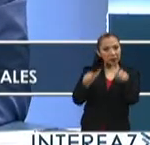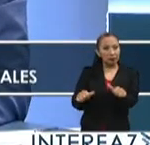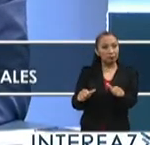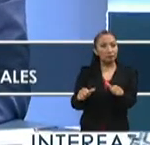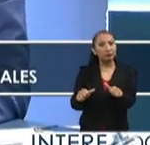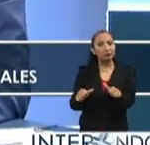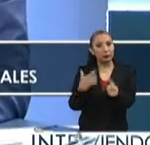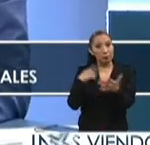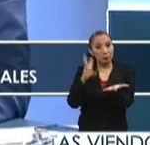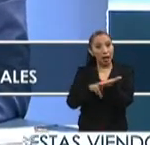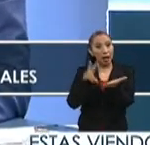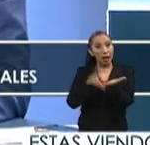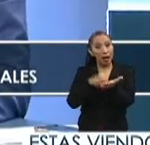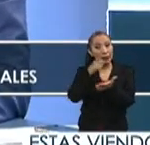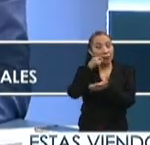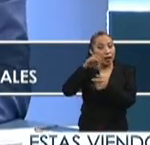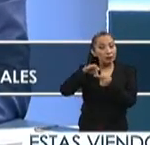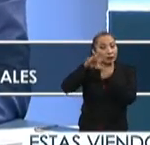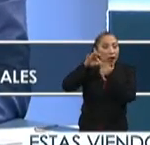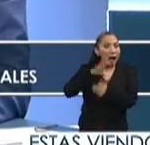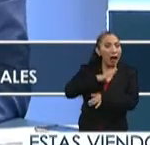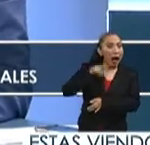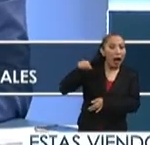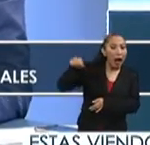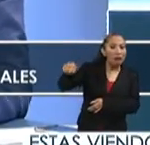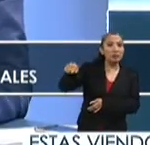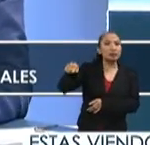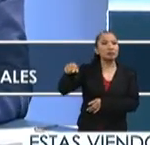pendientes. Vale la pena destacar que hubo entonces